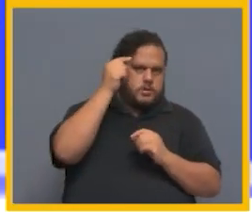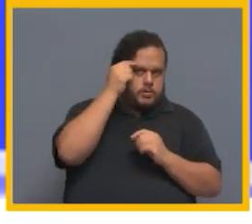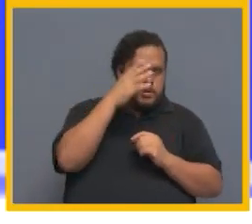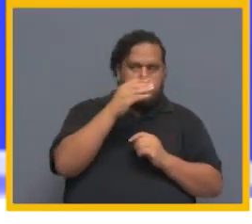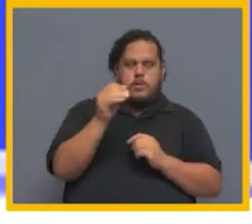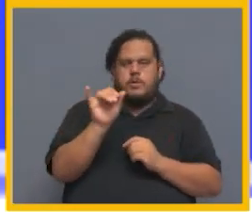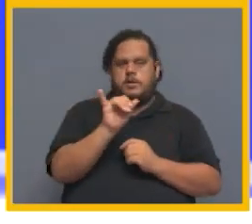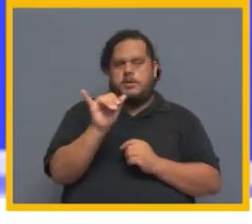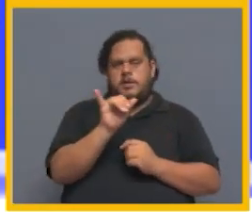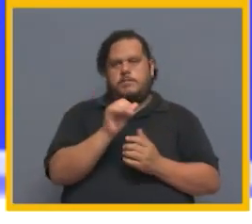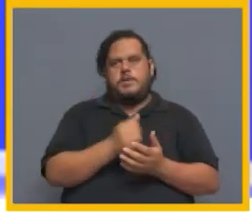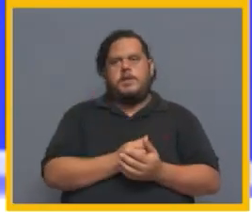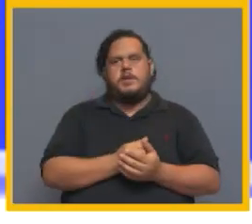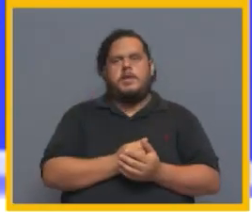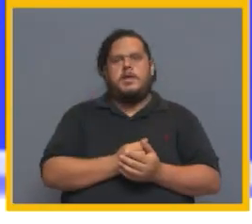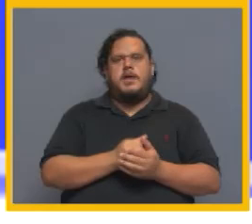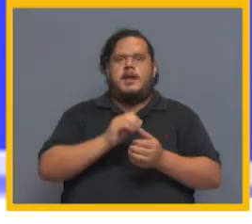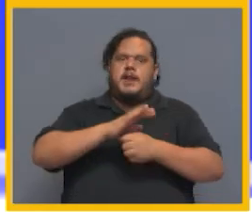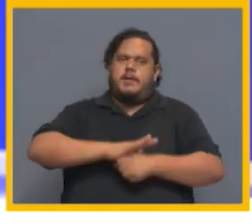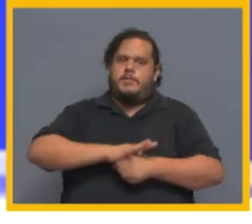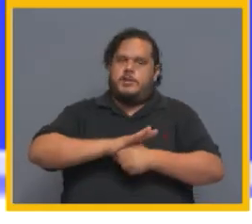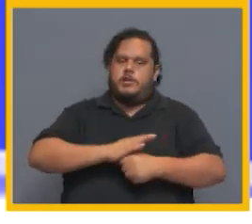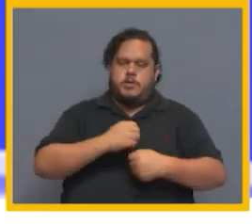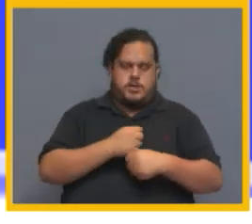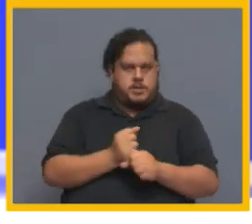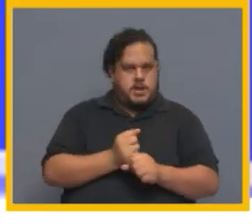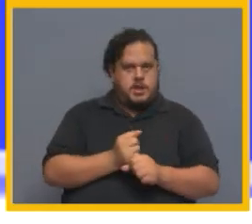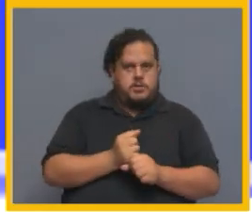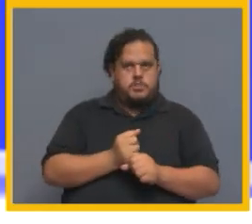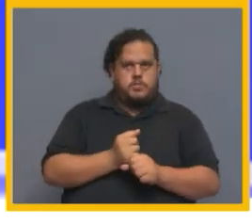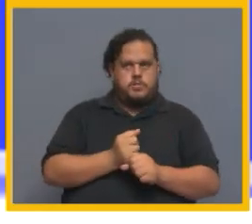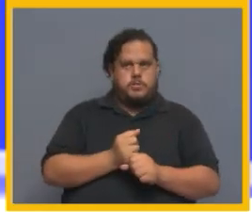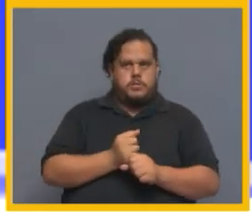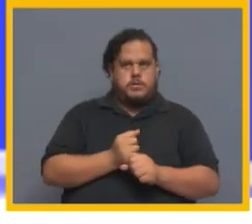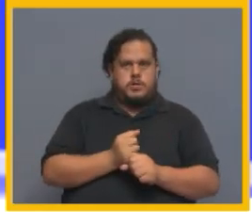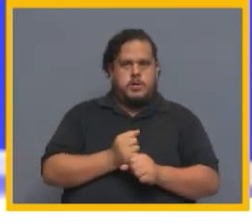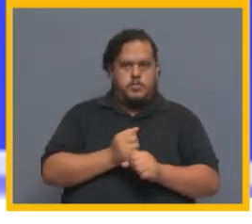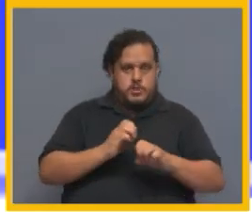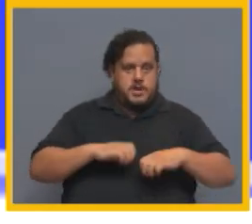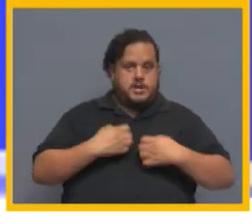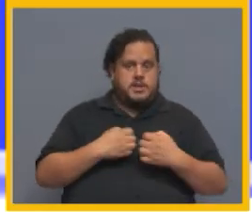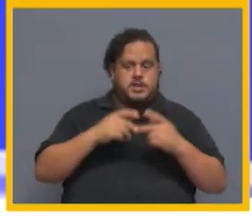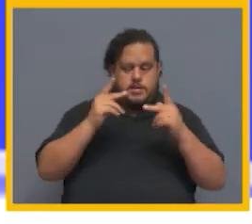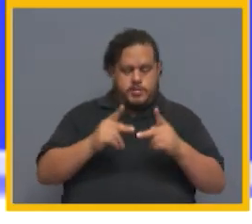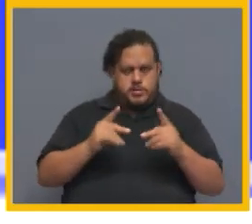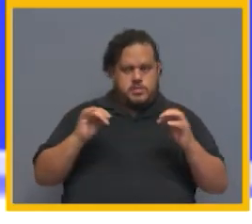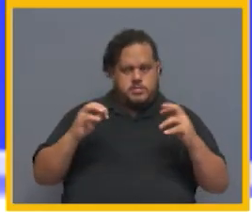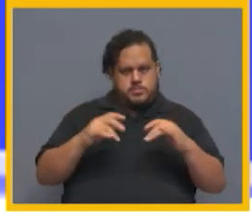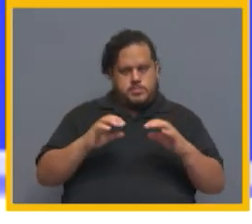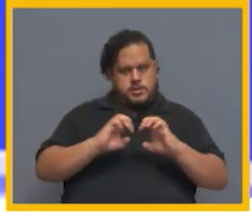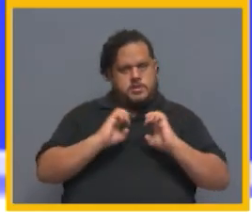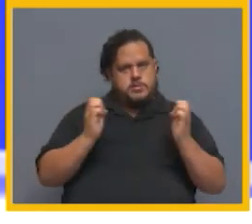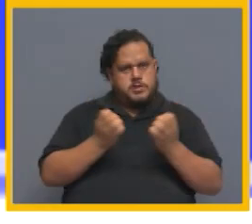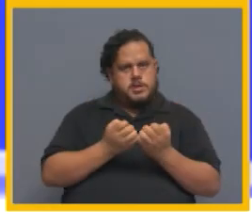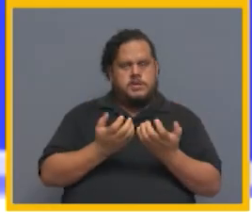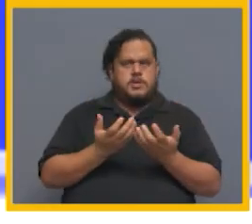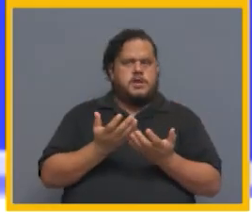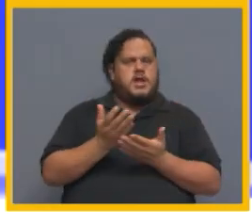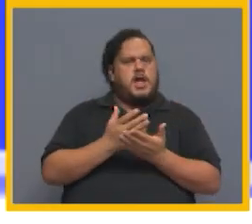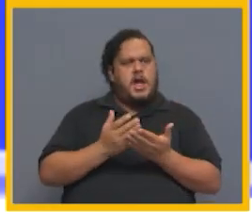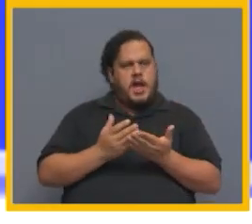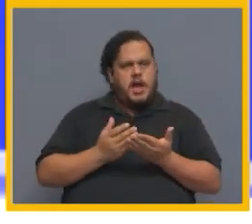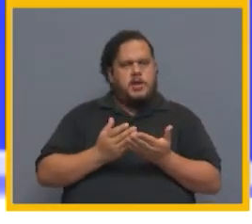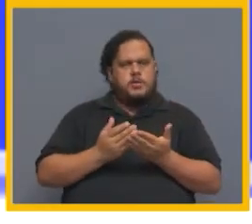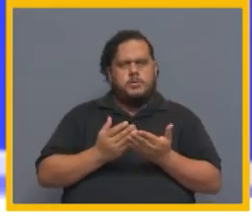y también la presión que se ha hecho por el que exista público en los estadios genera cierta, no sé, como